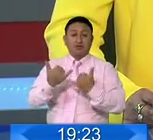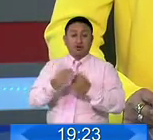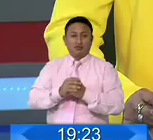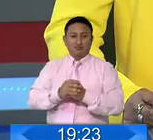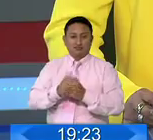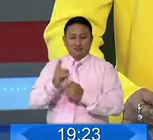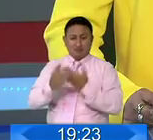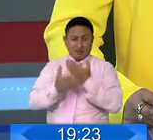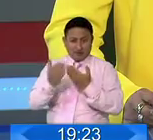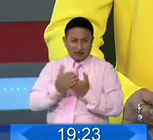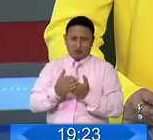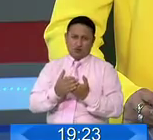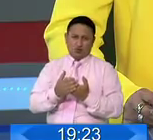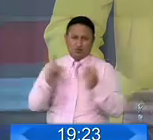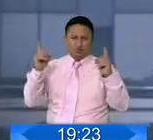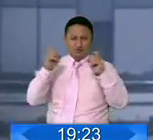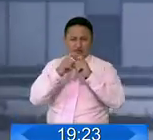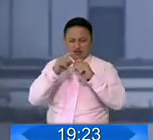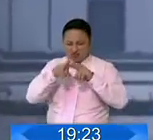detectar la problemática.